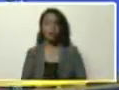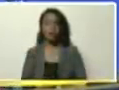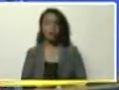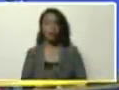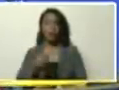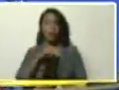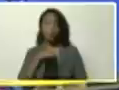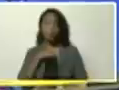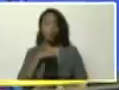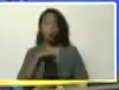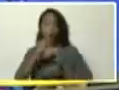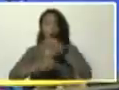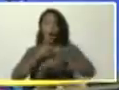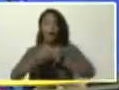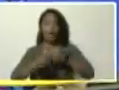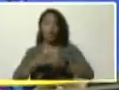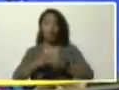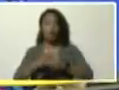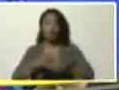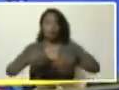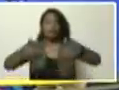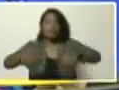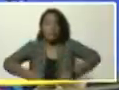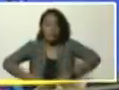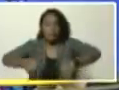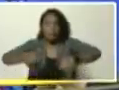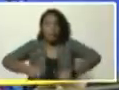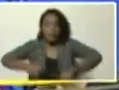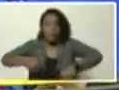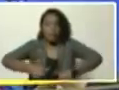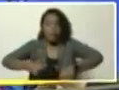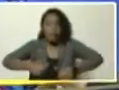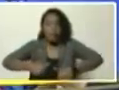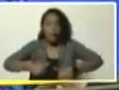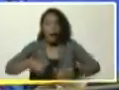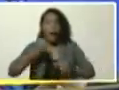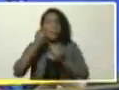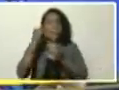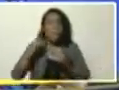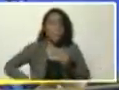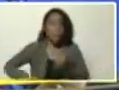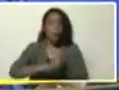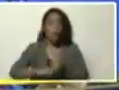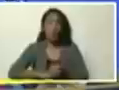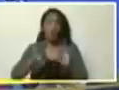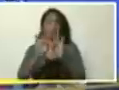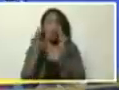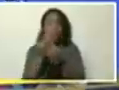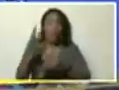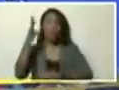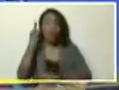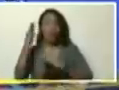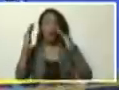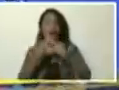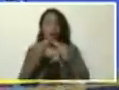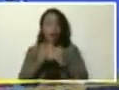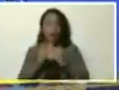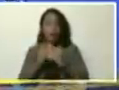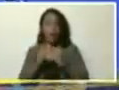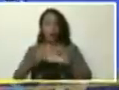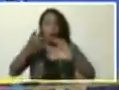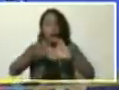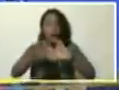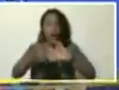hemos hecho de tripas corazón para apoyar a la familia, a la mujer, al hogar, a través del carnet